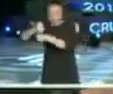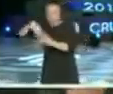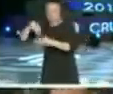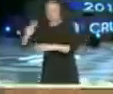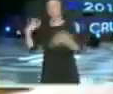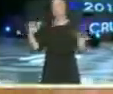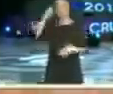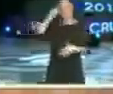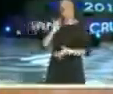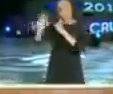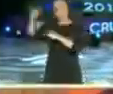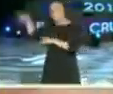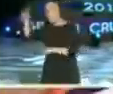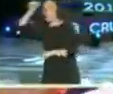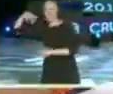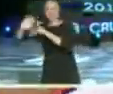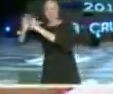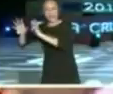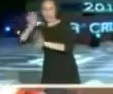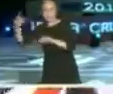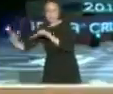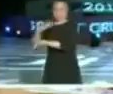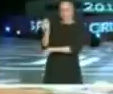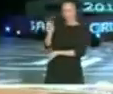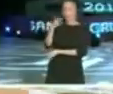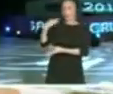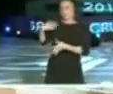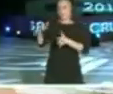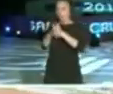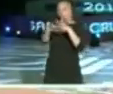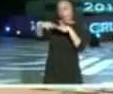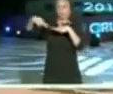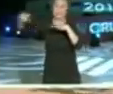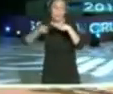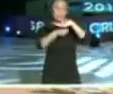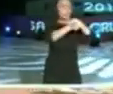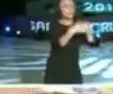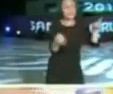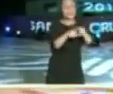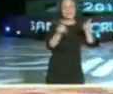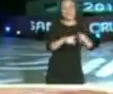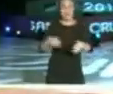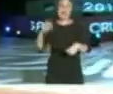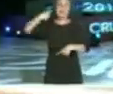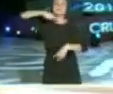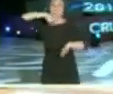Arona. Por eso no me echaron, me enchufaron a dedo, como a Santinelli por Juan Carlos Mateo.